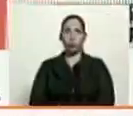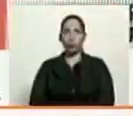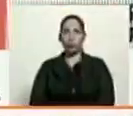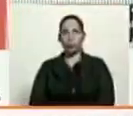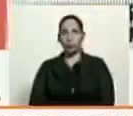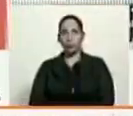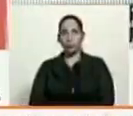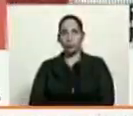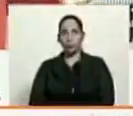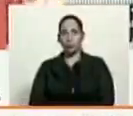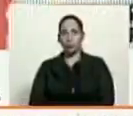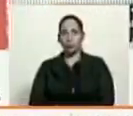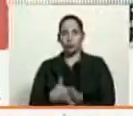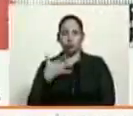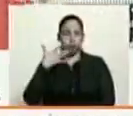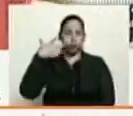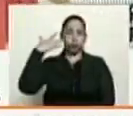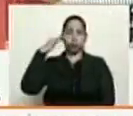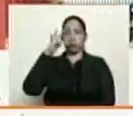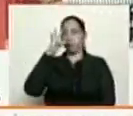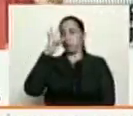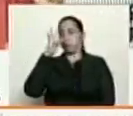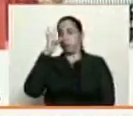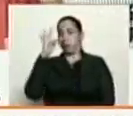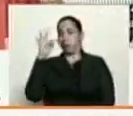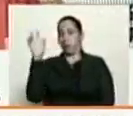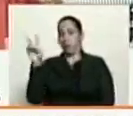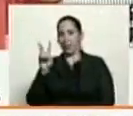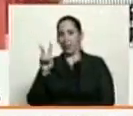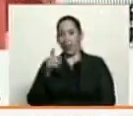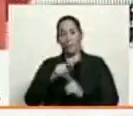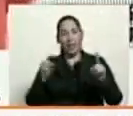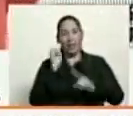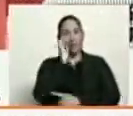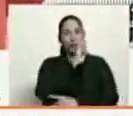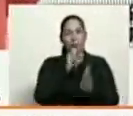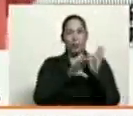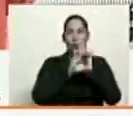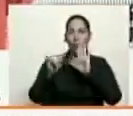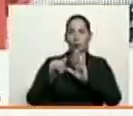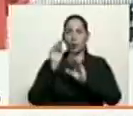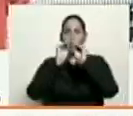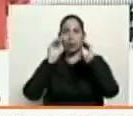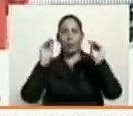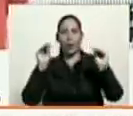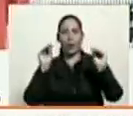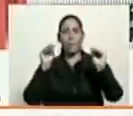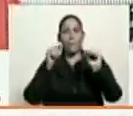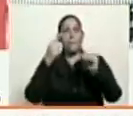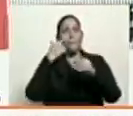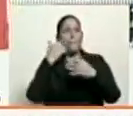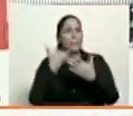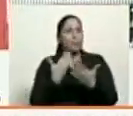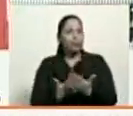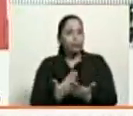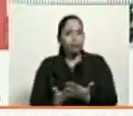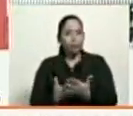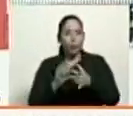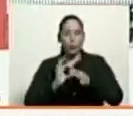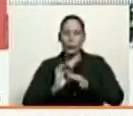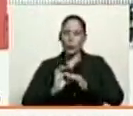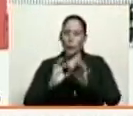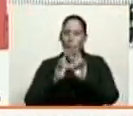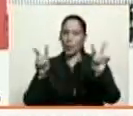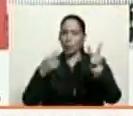odio de la burguesía venezolana, y la Asamblea Nacional Constituyente era llamada en ese instante para consolidar la paz en nuestro